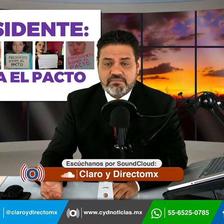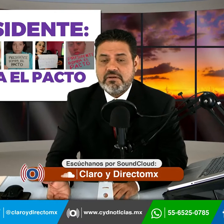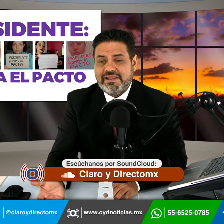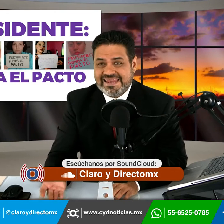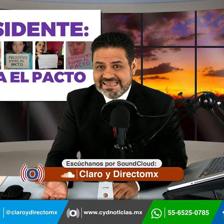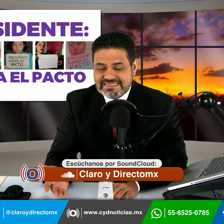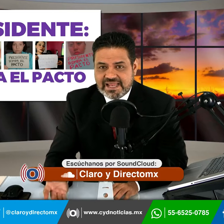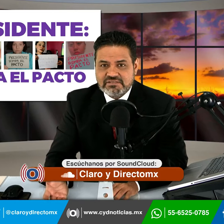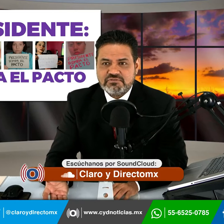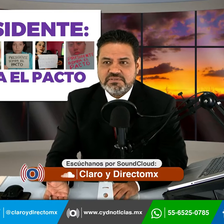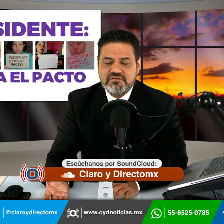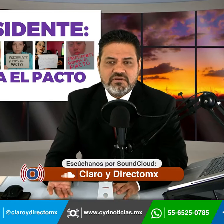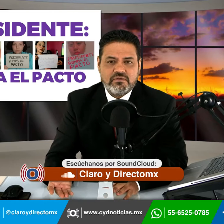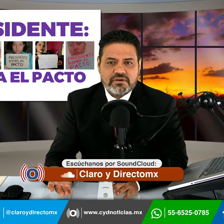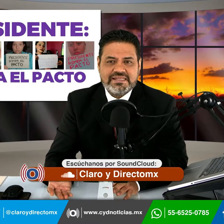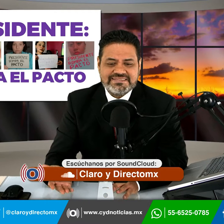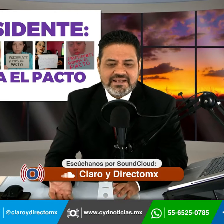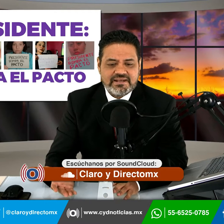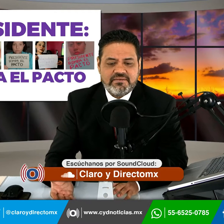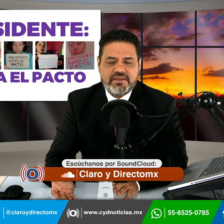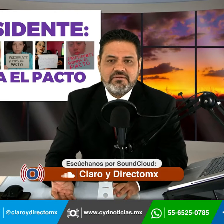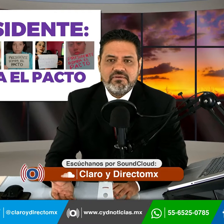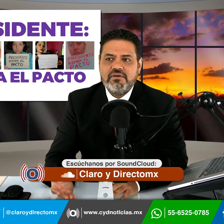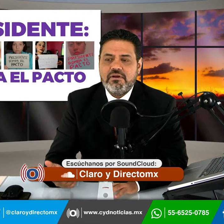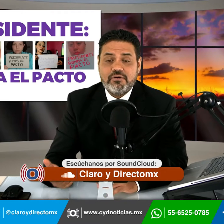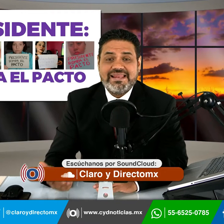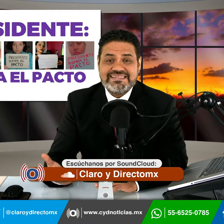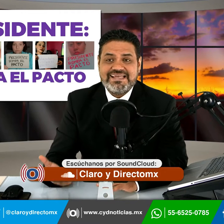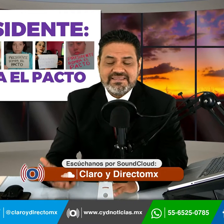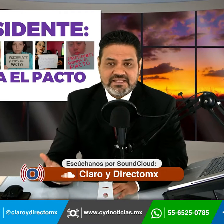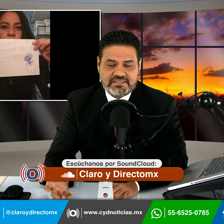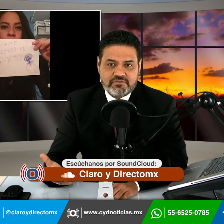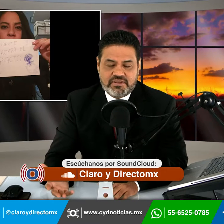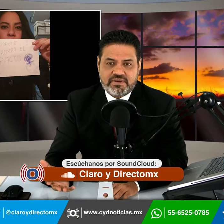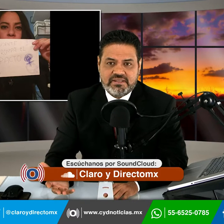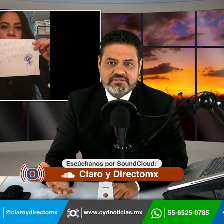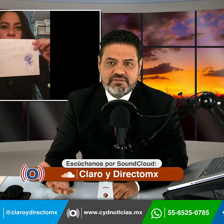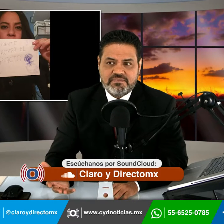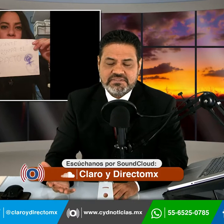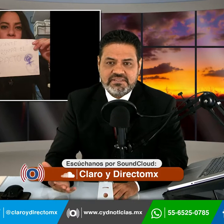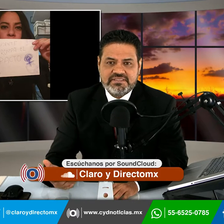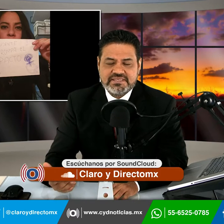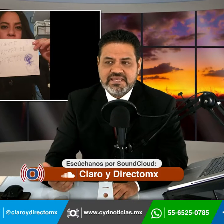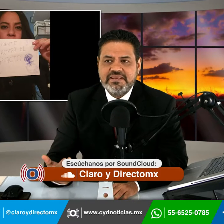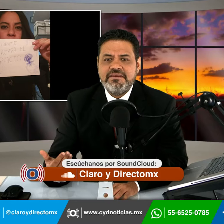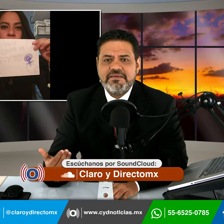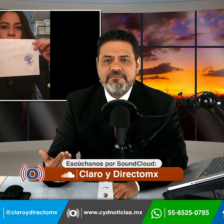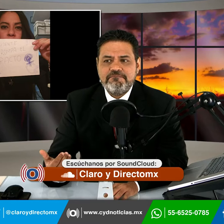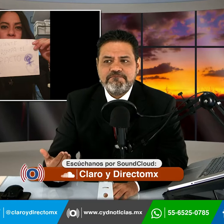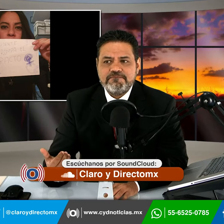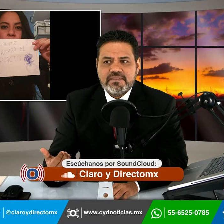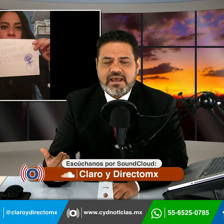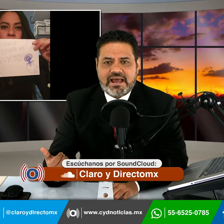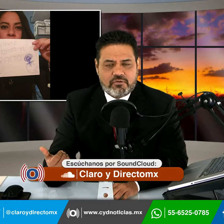al presidente, pero en este caso específico lo que le están reclamando, lo que le están tratando de llamar la atención al presidente es que